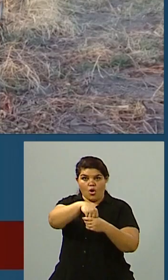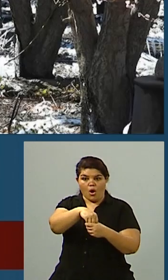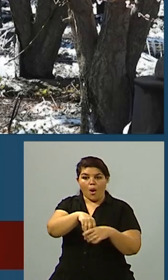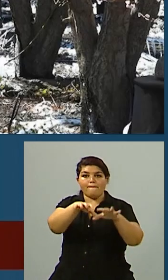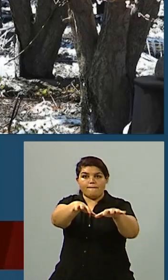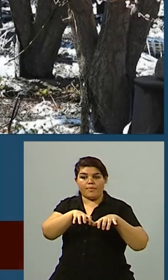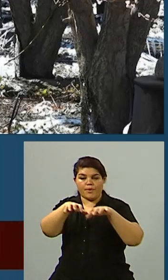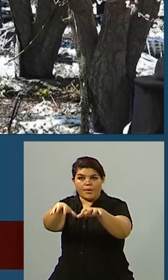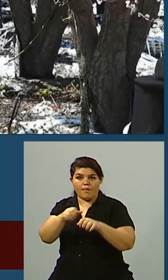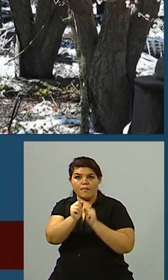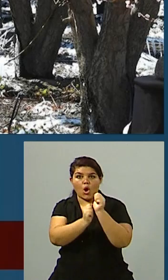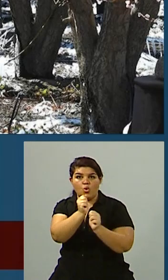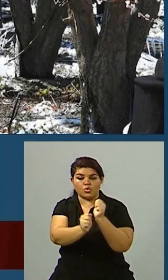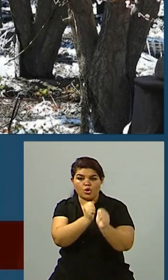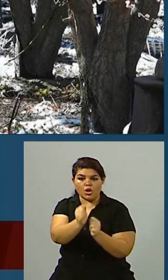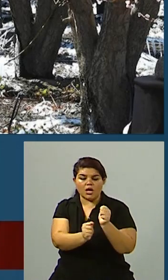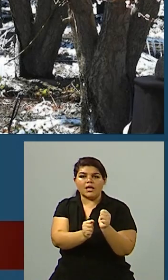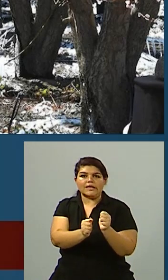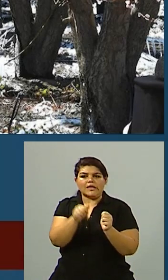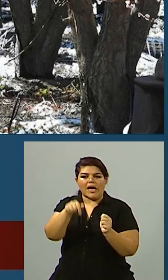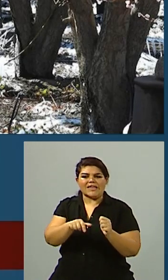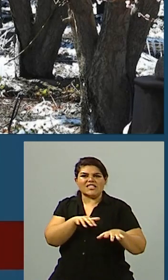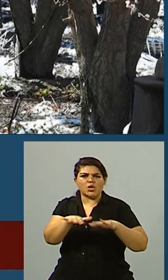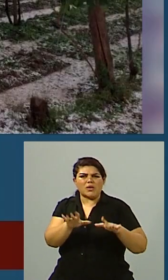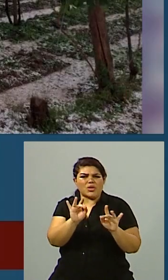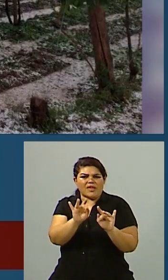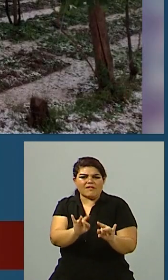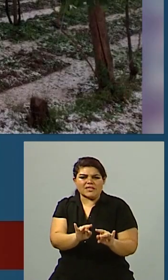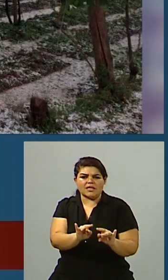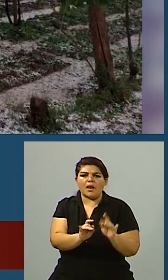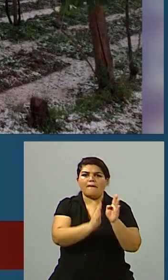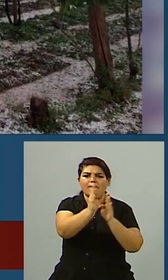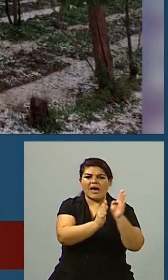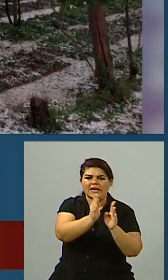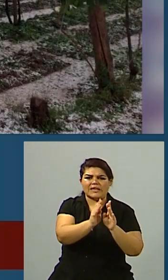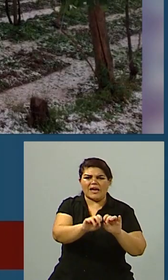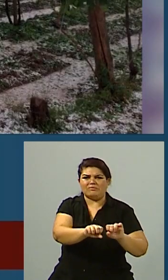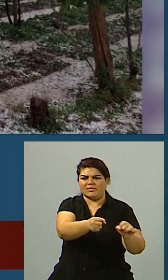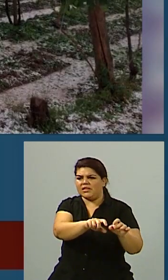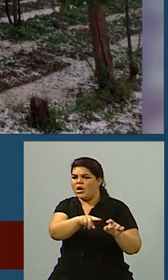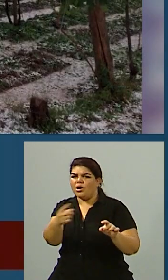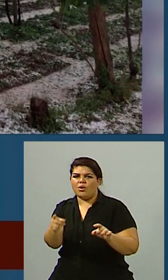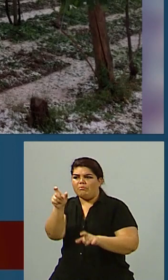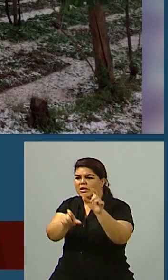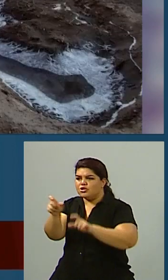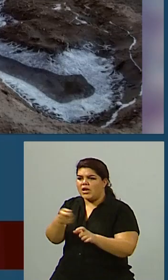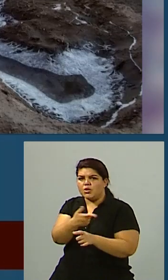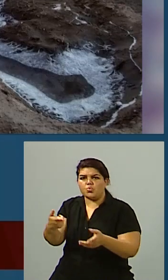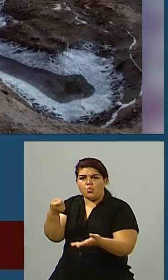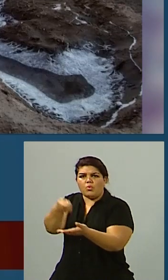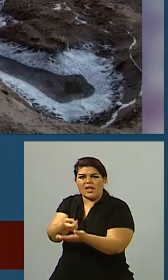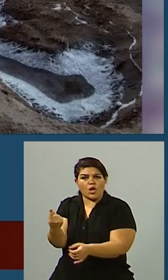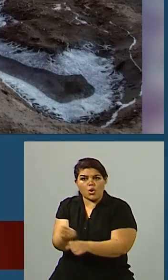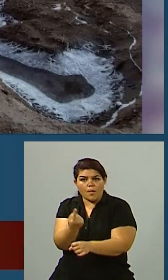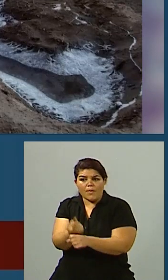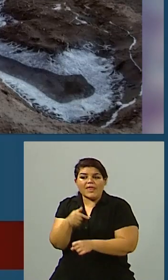recurrir quizá a las maquinarias, etcétera, y es muy difícil que a veces que se recupere. Usted también planteaba por ahí